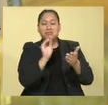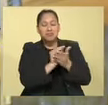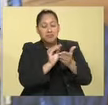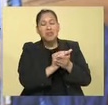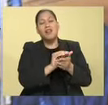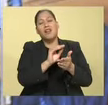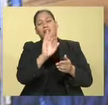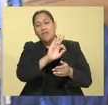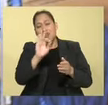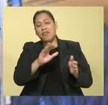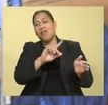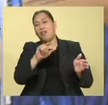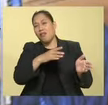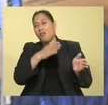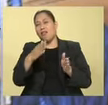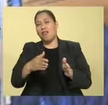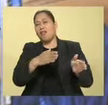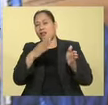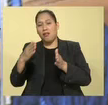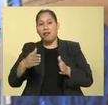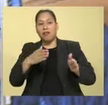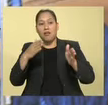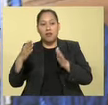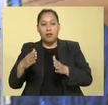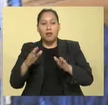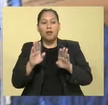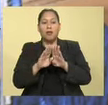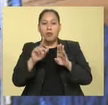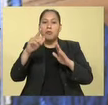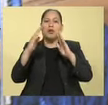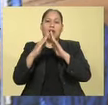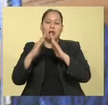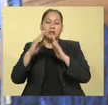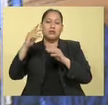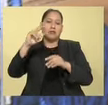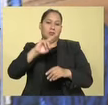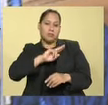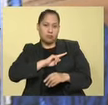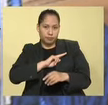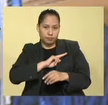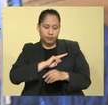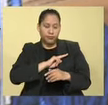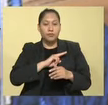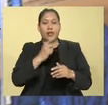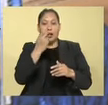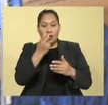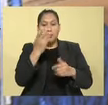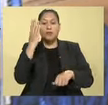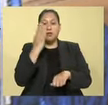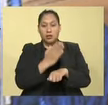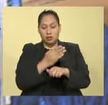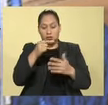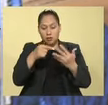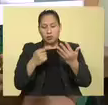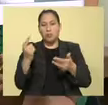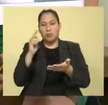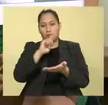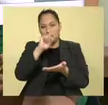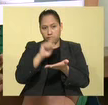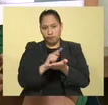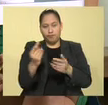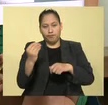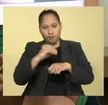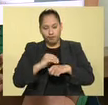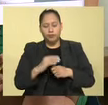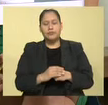prolongados en bienes de propiedad de particulares y todas estas demás sanciones que establece la ley también